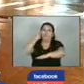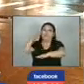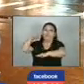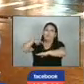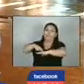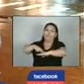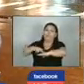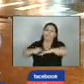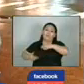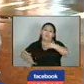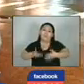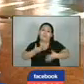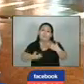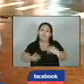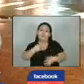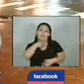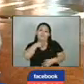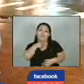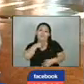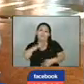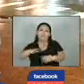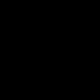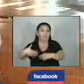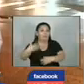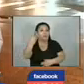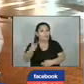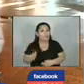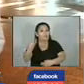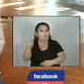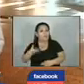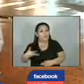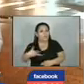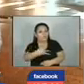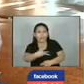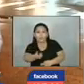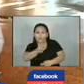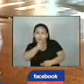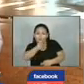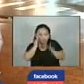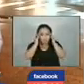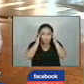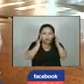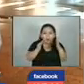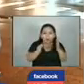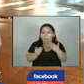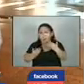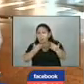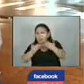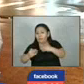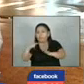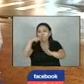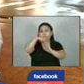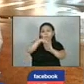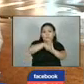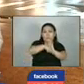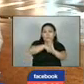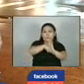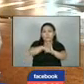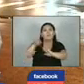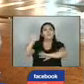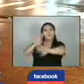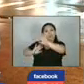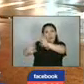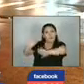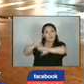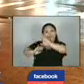se puede llegar a complicar para los próximos días y por supuesto le vamos a estar llevando todos los pormenores los casos y las